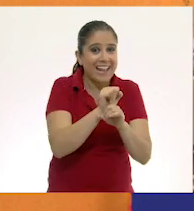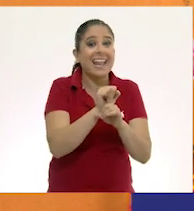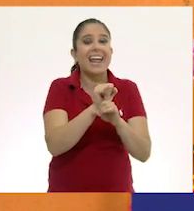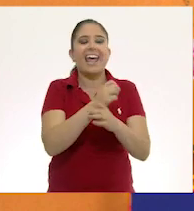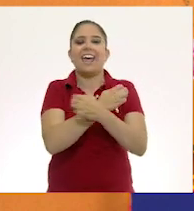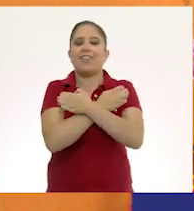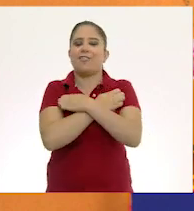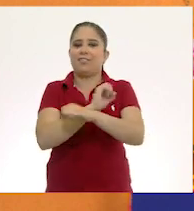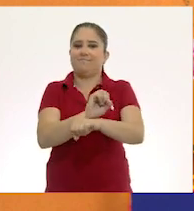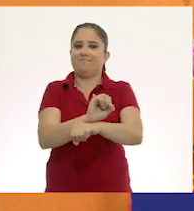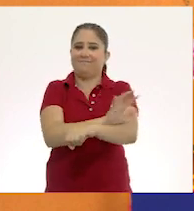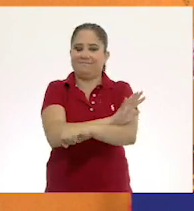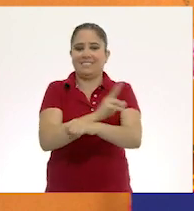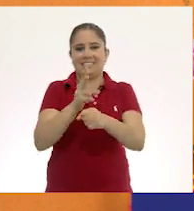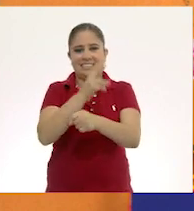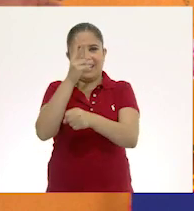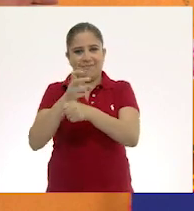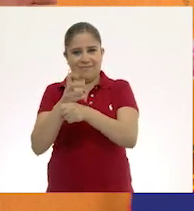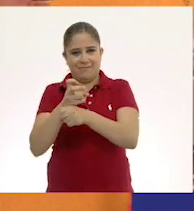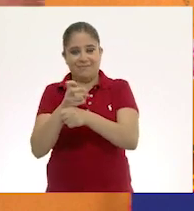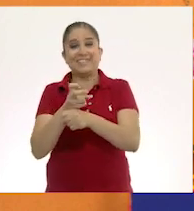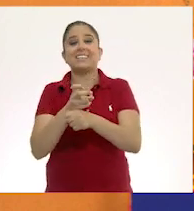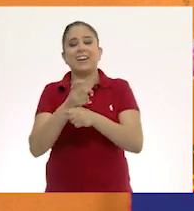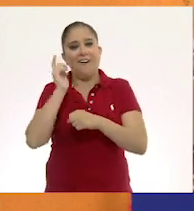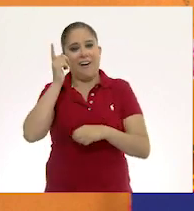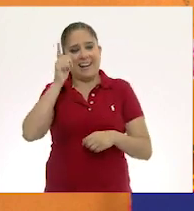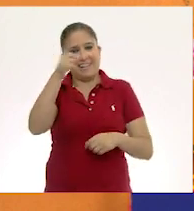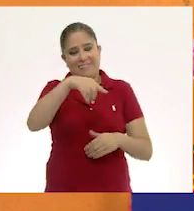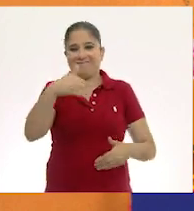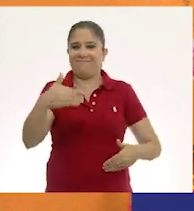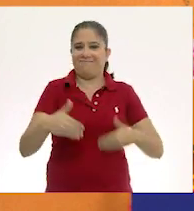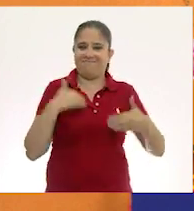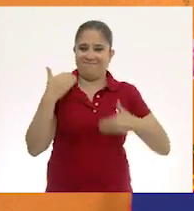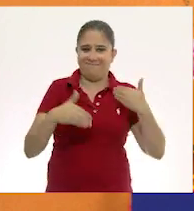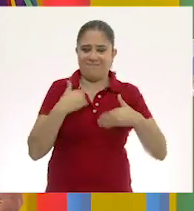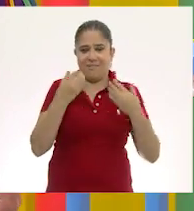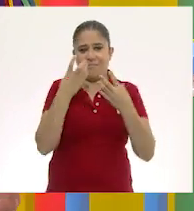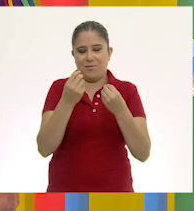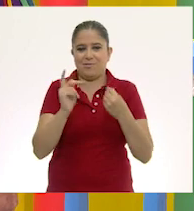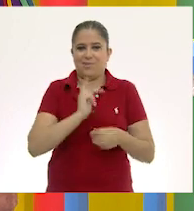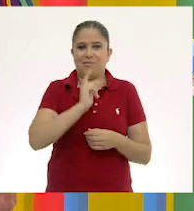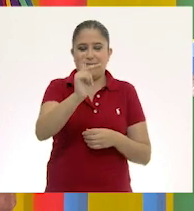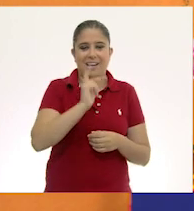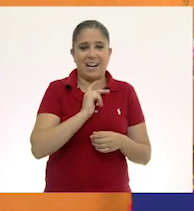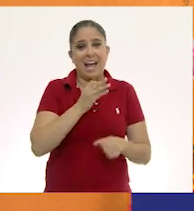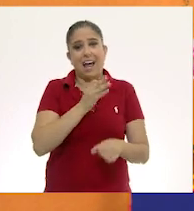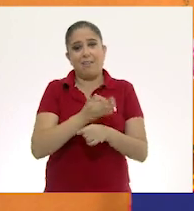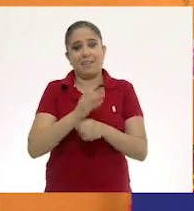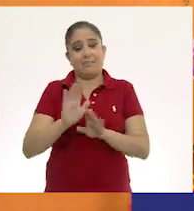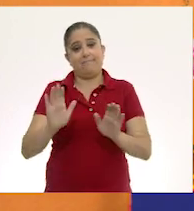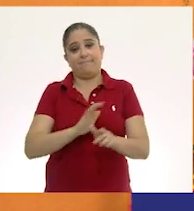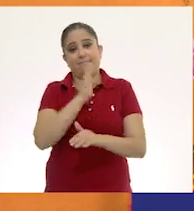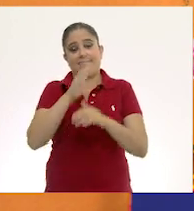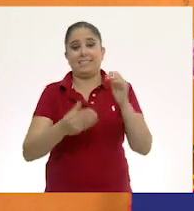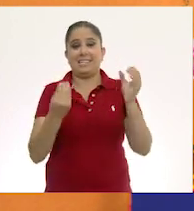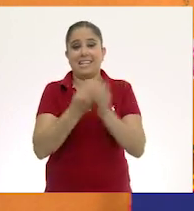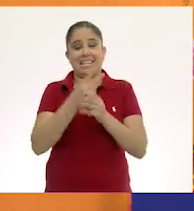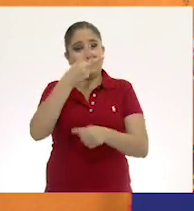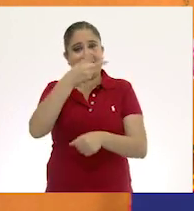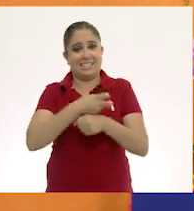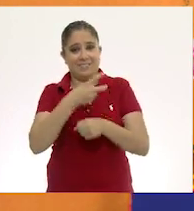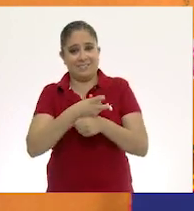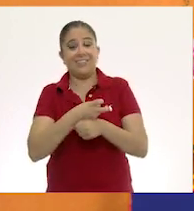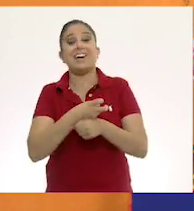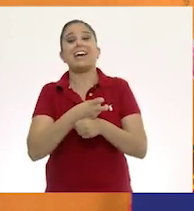Educación Socioemocional de Segundo Grado. Espero que lo hayan disfrutado tanto como nosotros. Hasta aquí terminamos con las clases de segundo